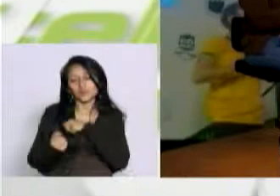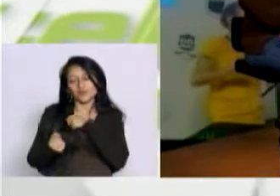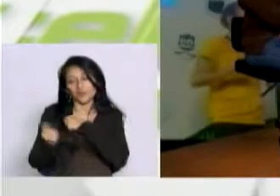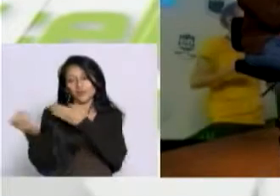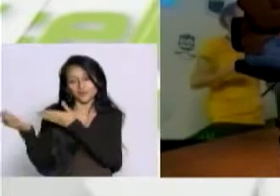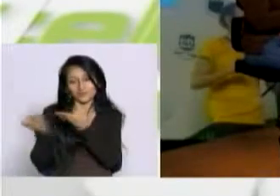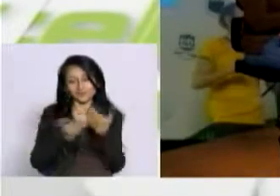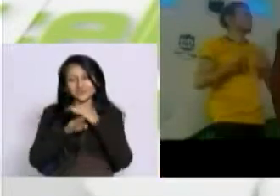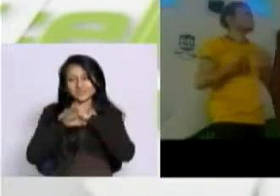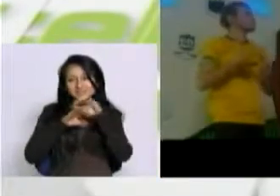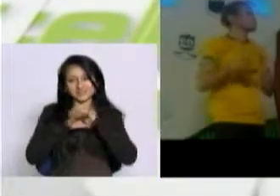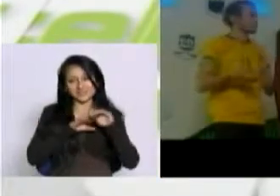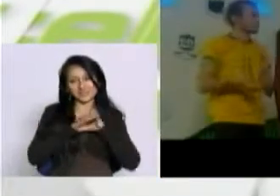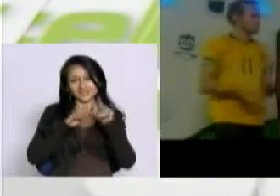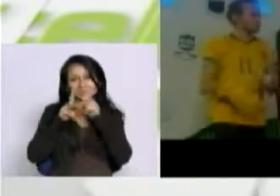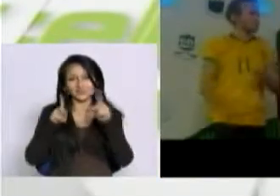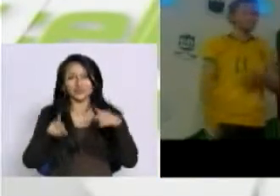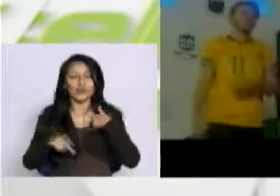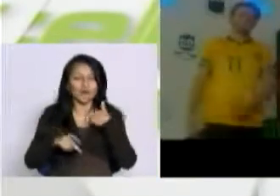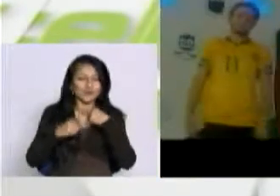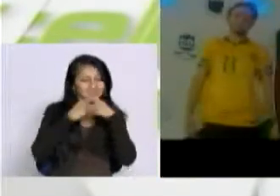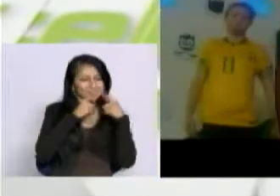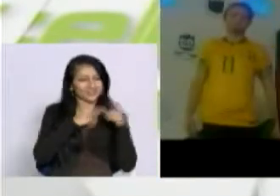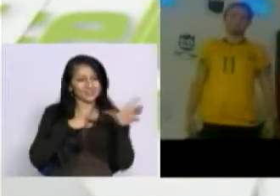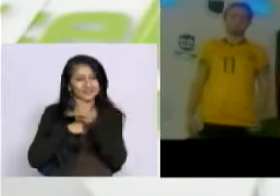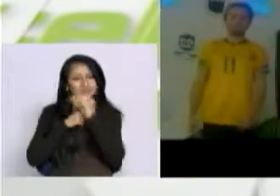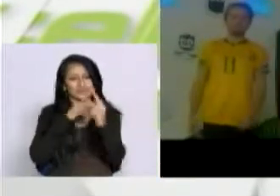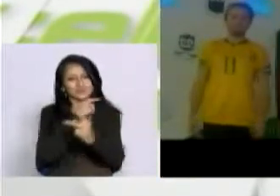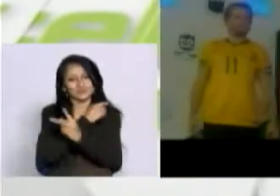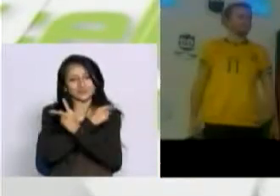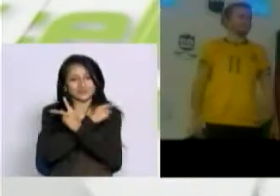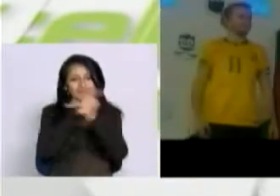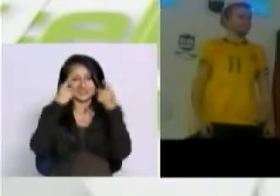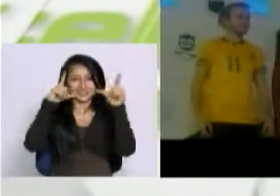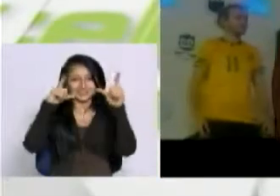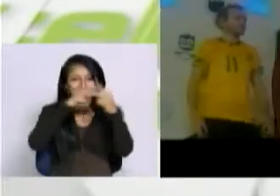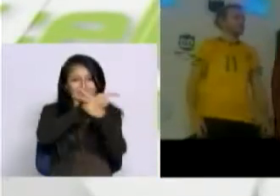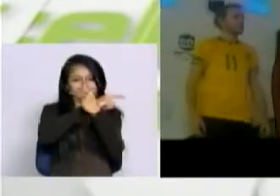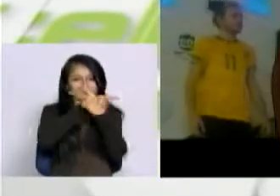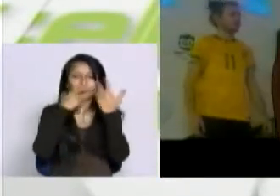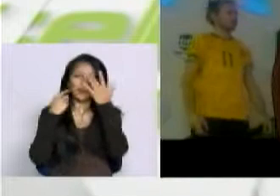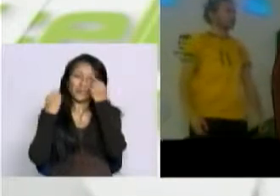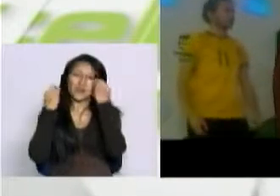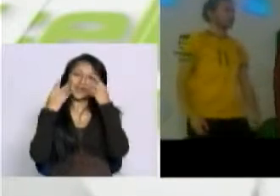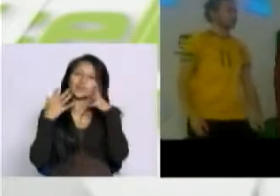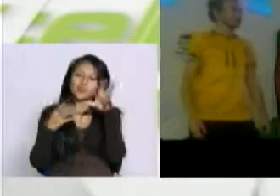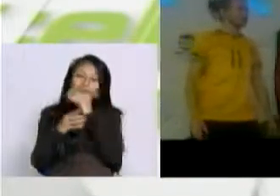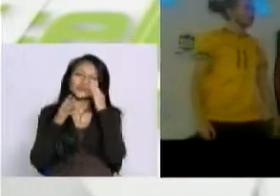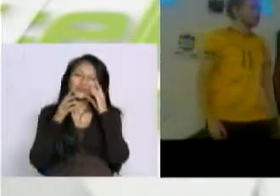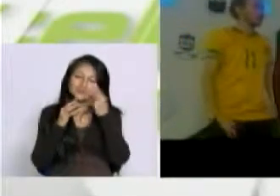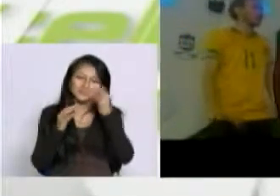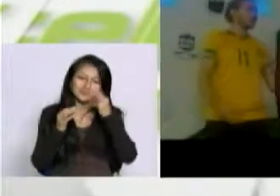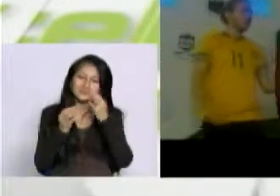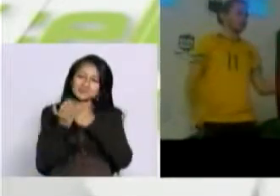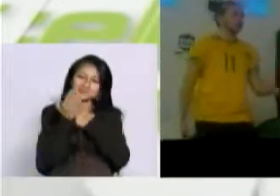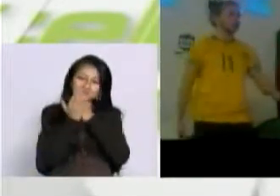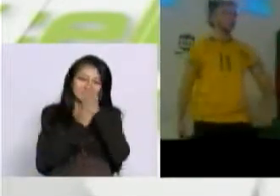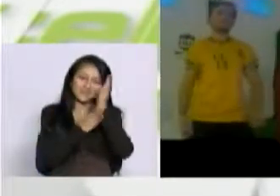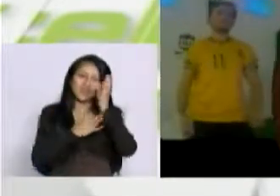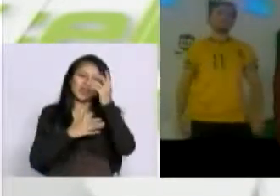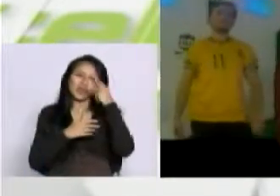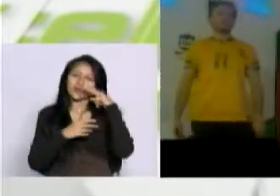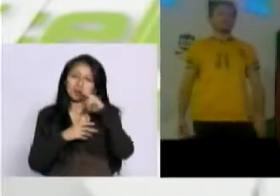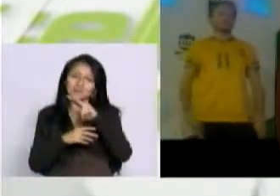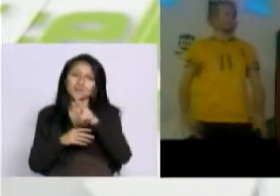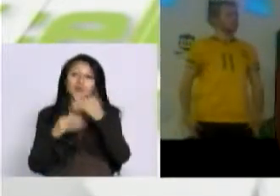invitación a sus televidentes para que continúen en sintonía con usted, con Mariana, con Sebastián y con este gran equipo de producción que hace parte